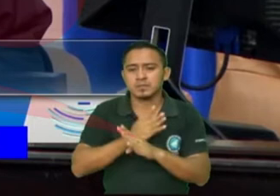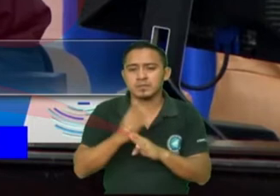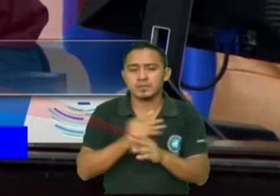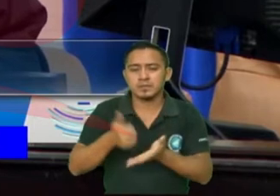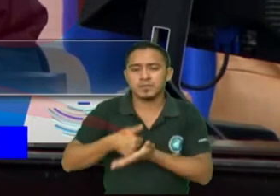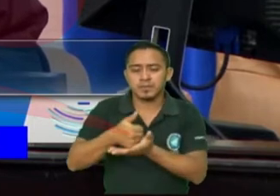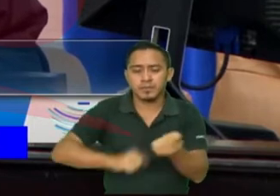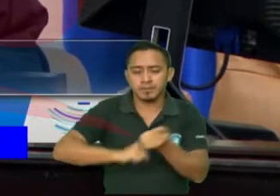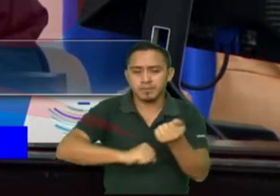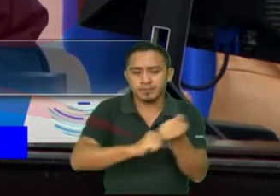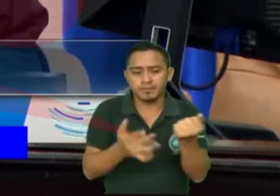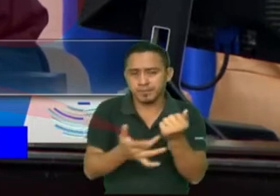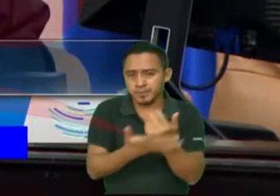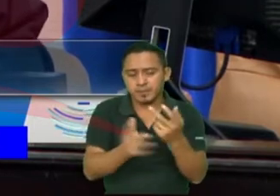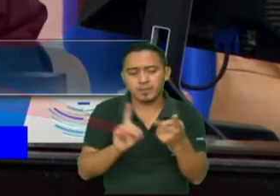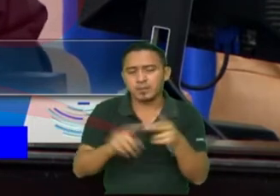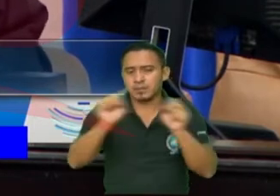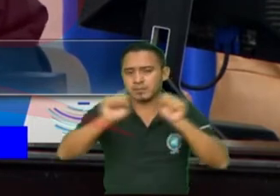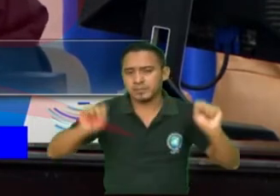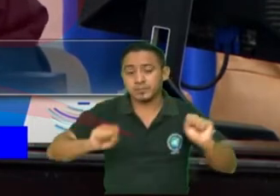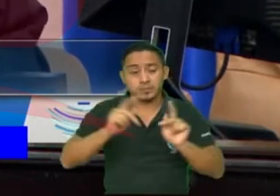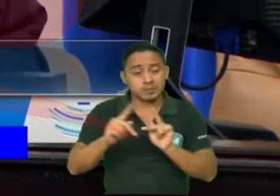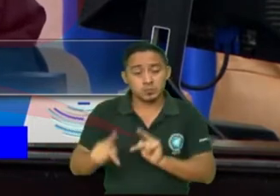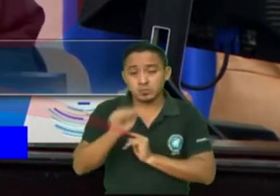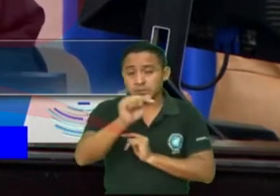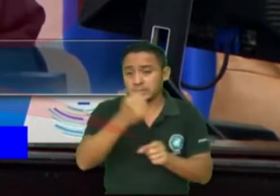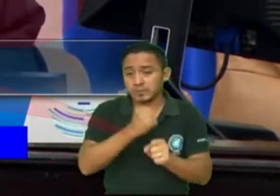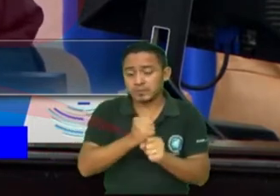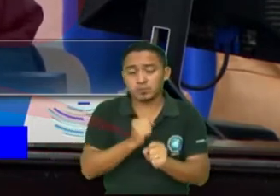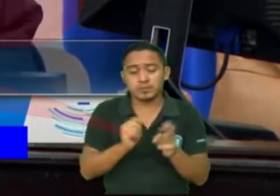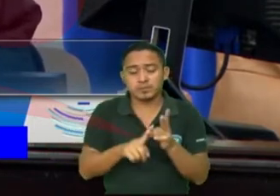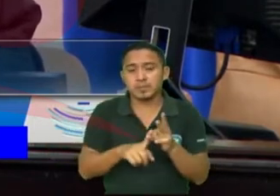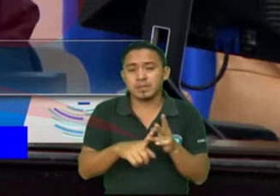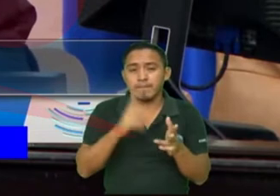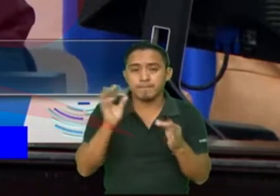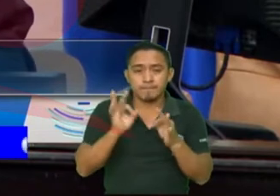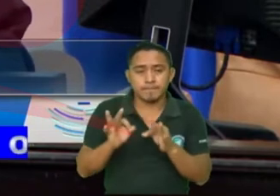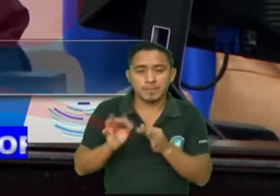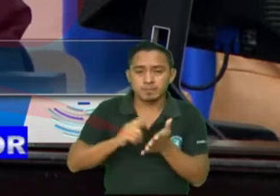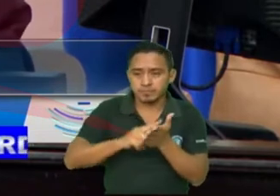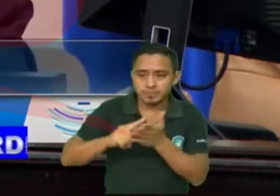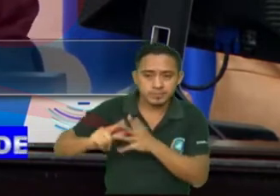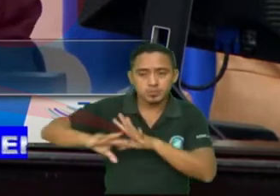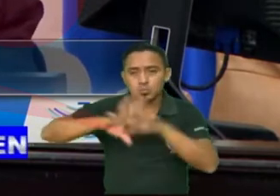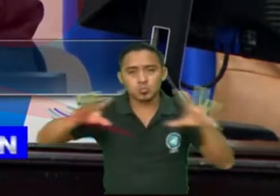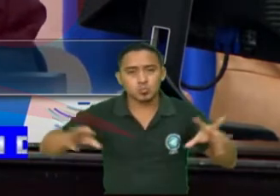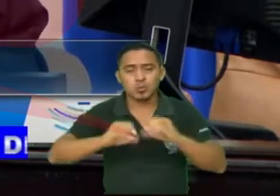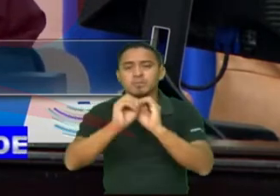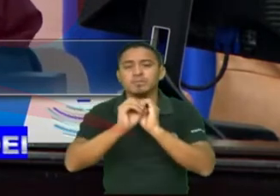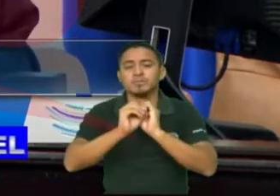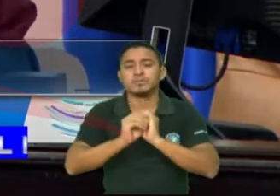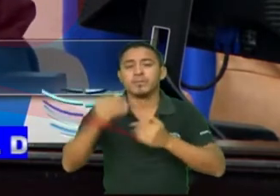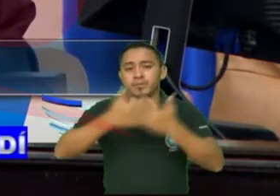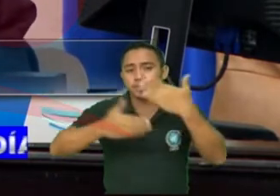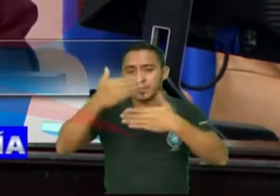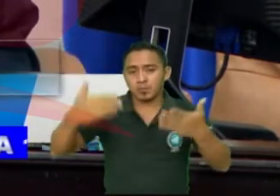asistencia técnica, capacitación del personal y mantenimiento de la unidad de salud. La construcción